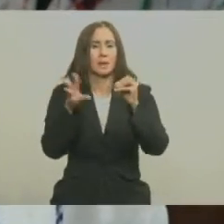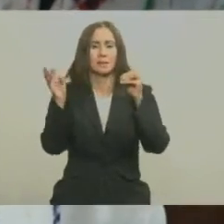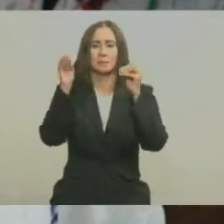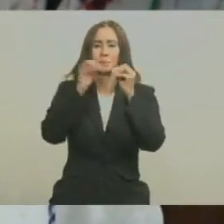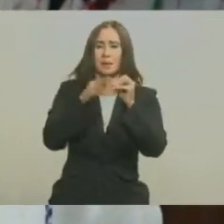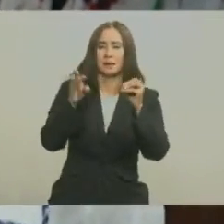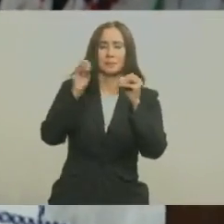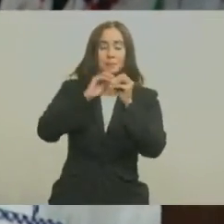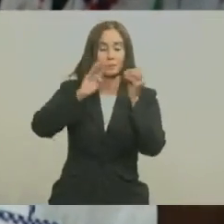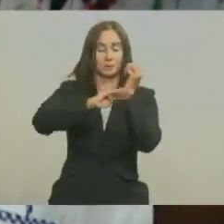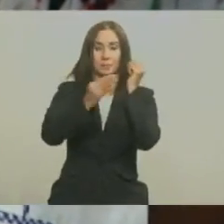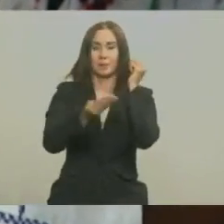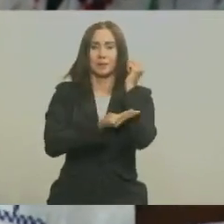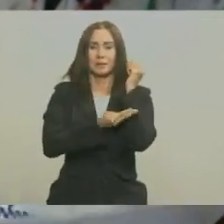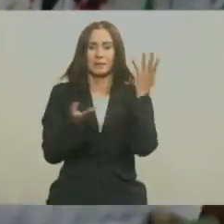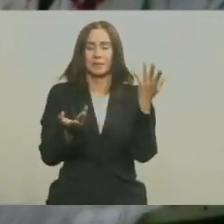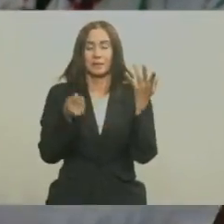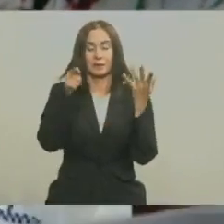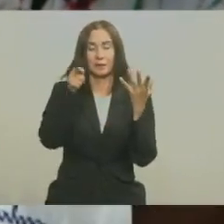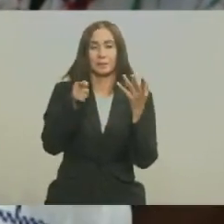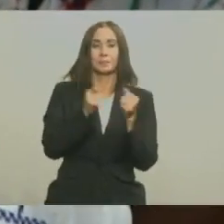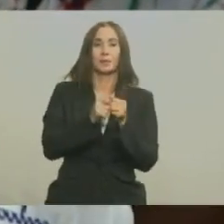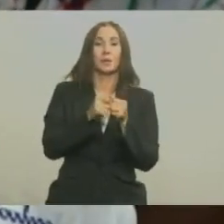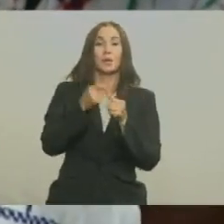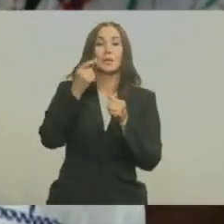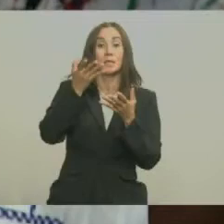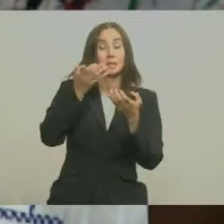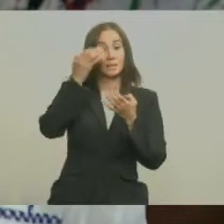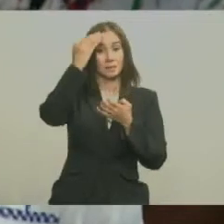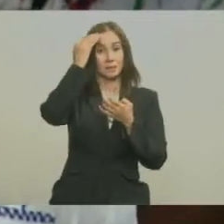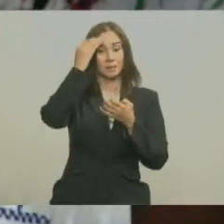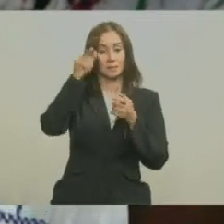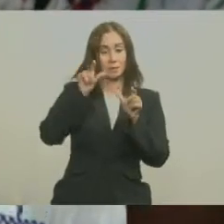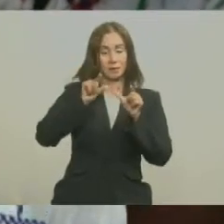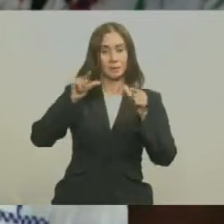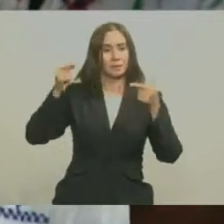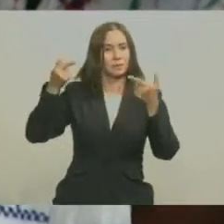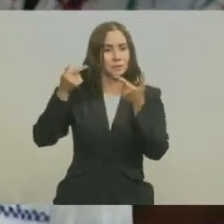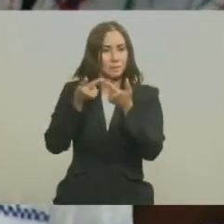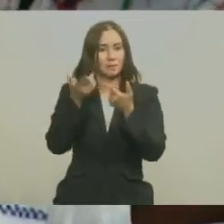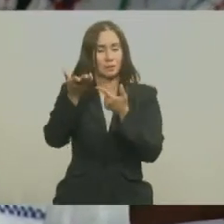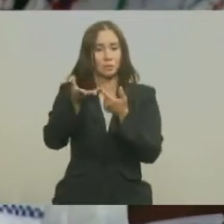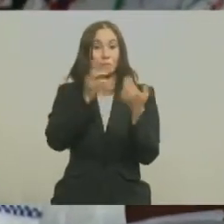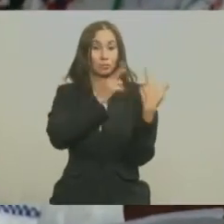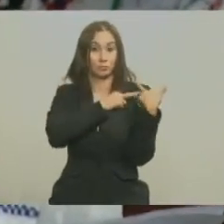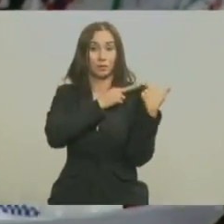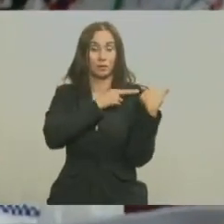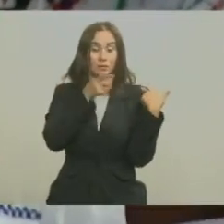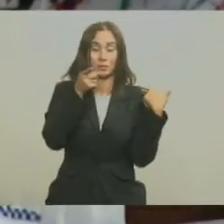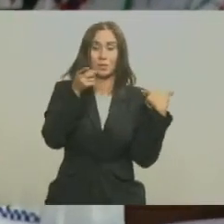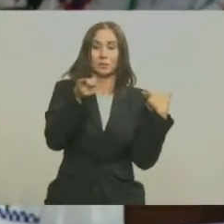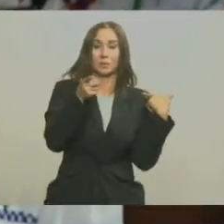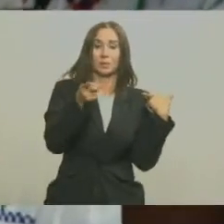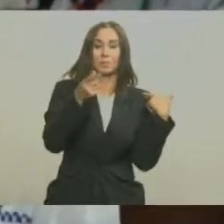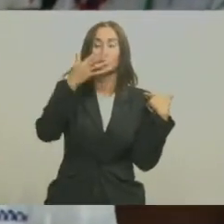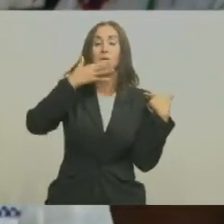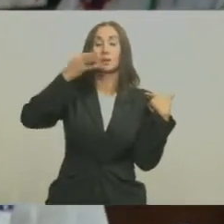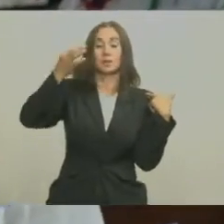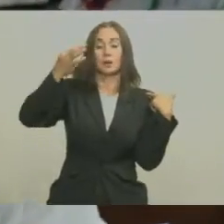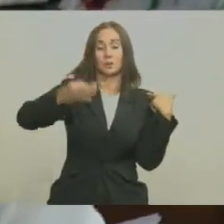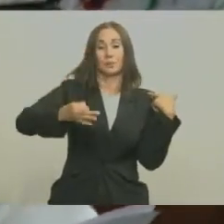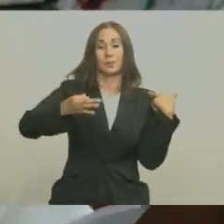en todo el país. Me gustaría saber si este gabinete de alto nivel que usted ha designado en el día de